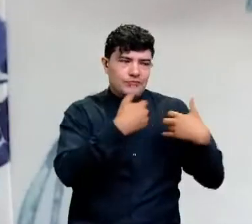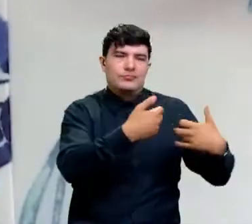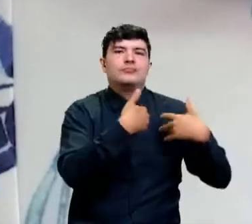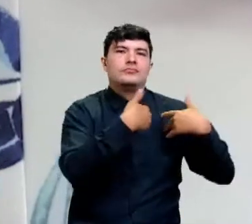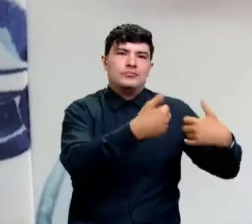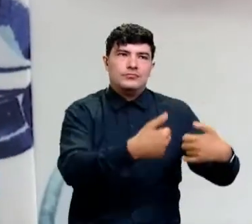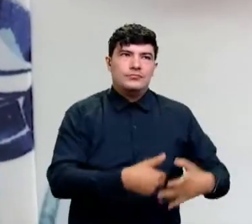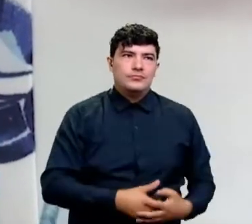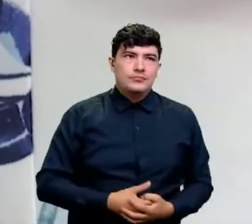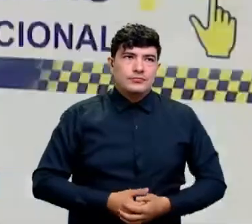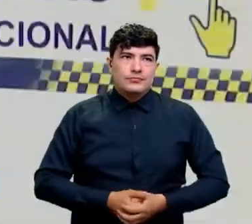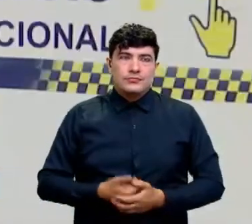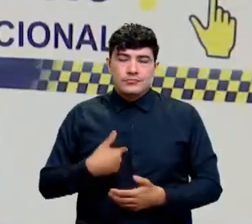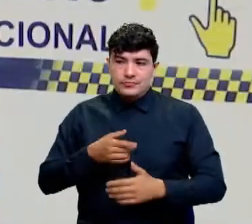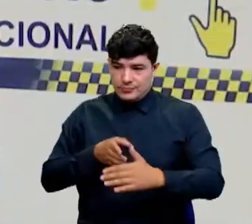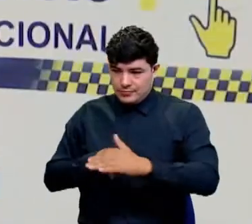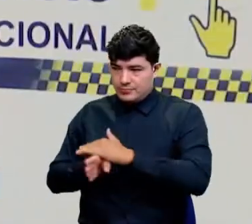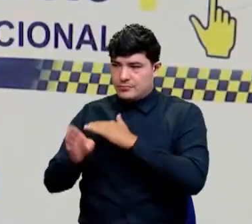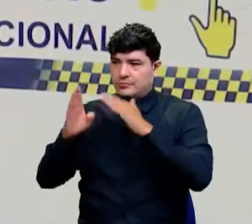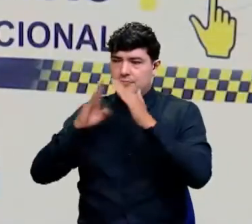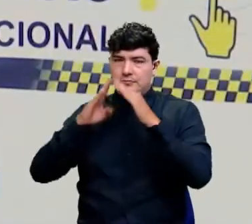delictiva. Cuando llego a la casa